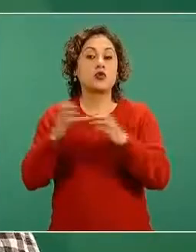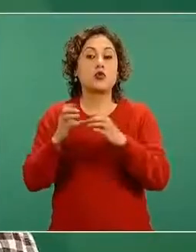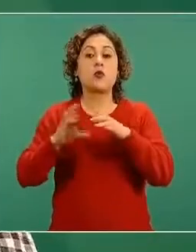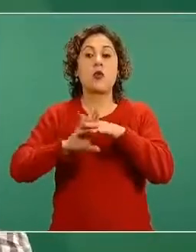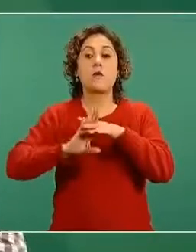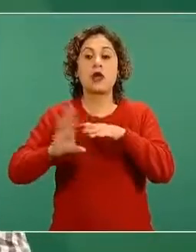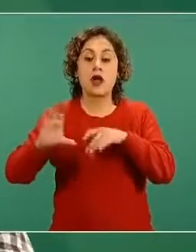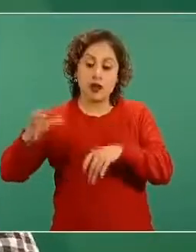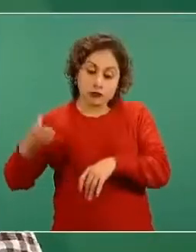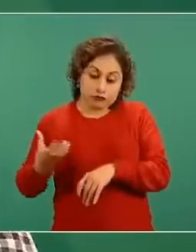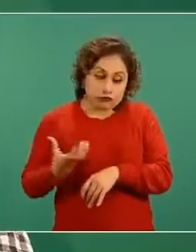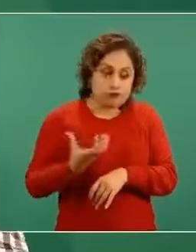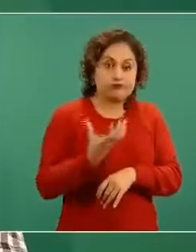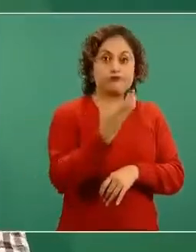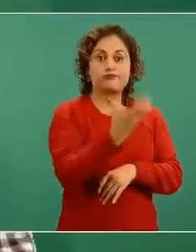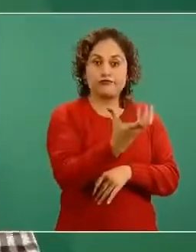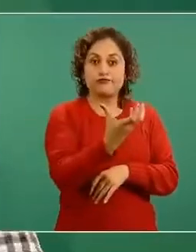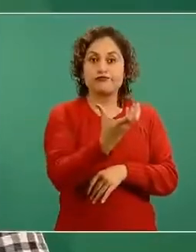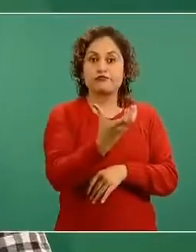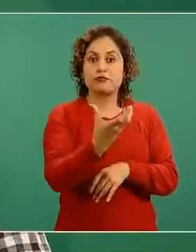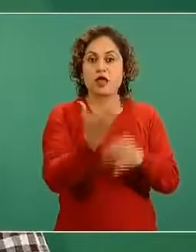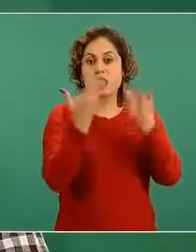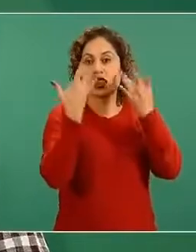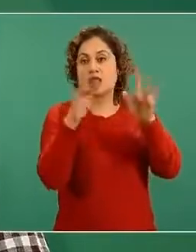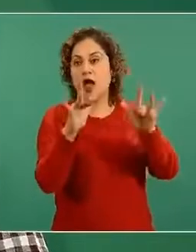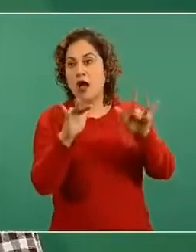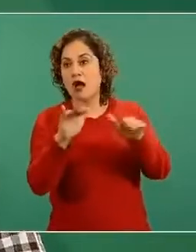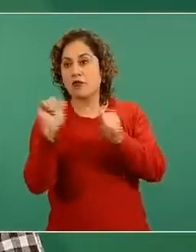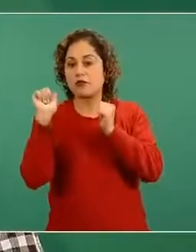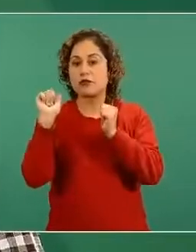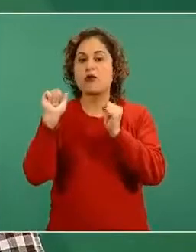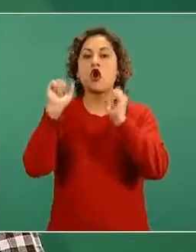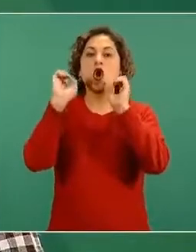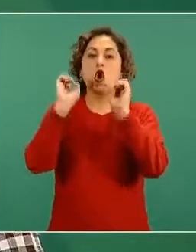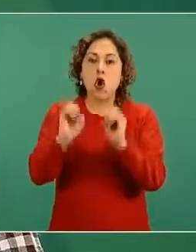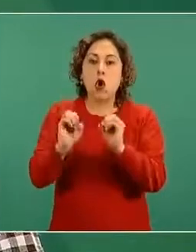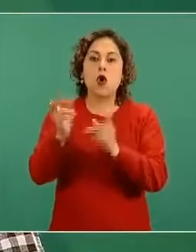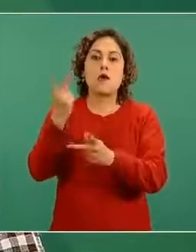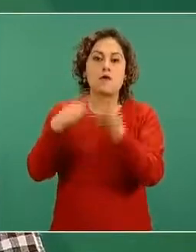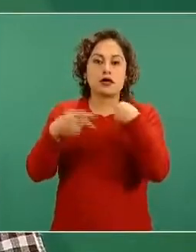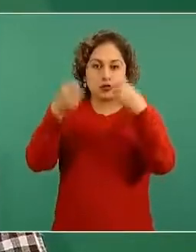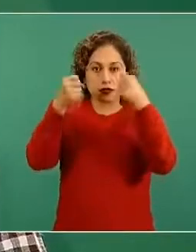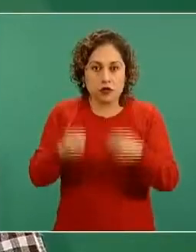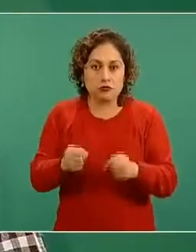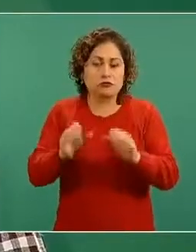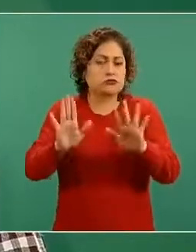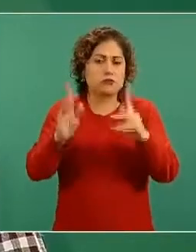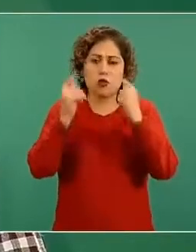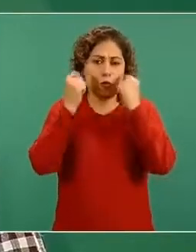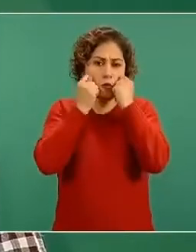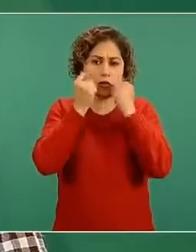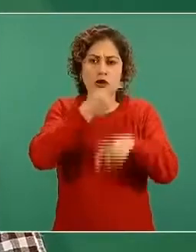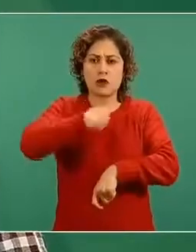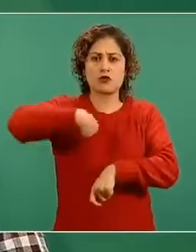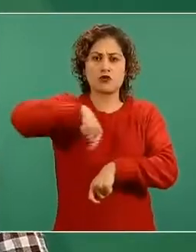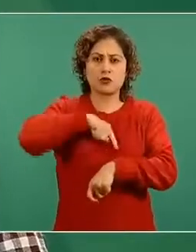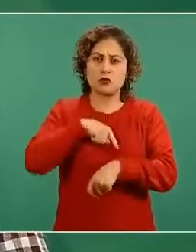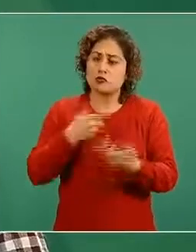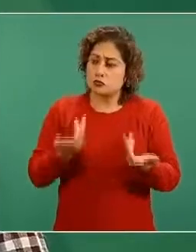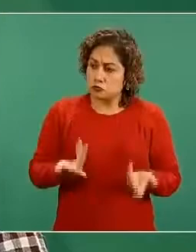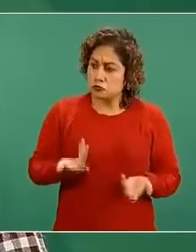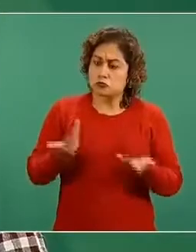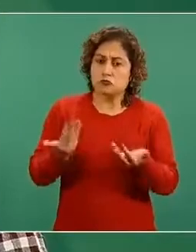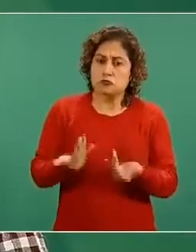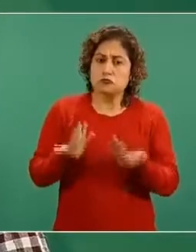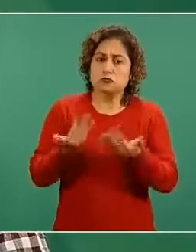caravana en el tránsito por Guatemala o en el tránsito por México, pero nosotros estamos listos. Se estima que la caravana podría arribar a